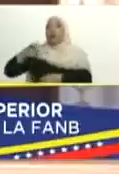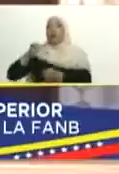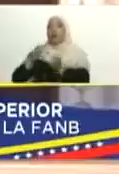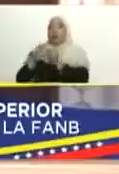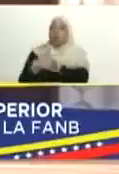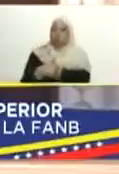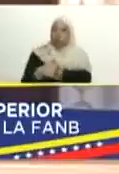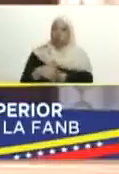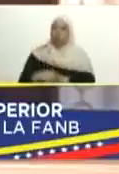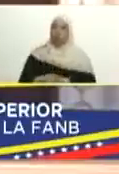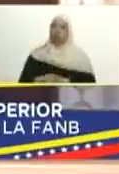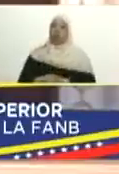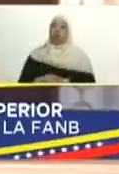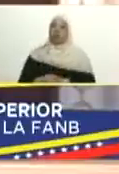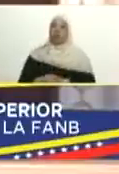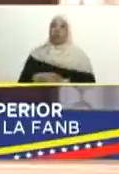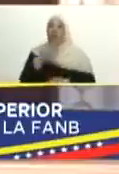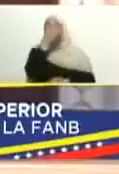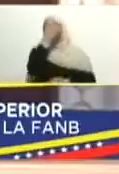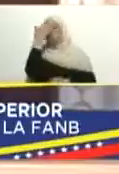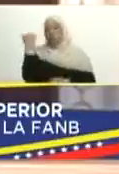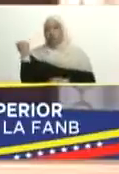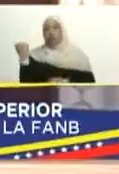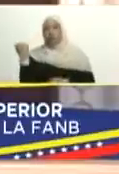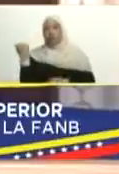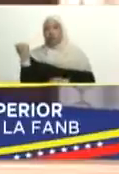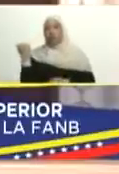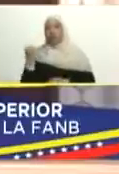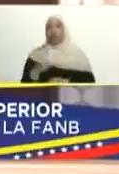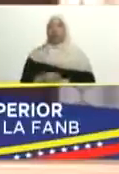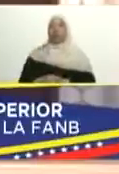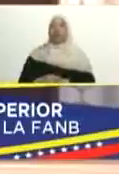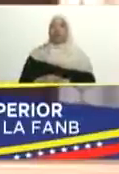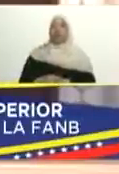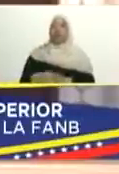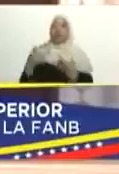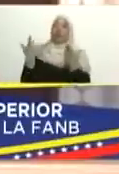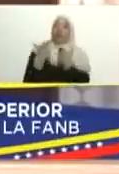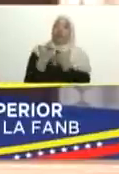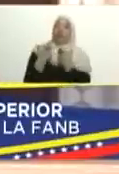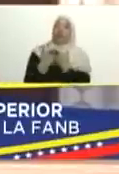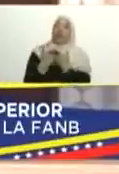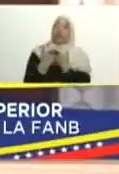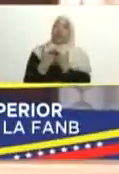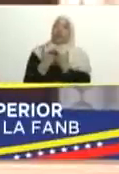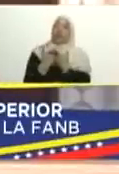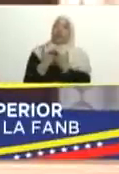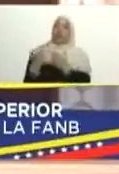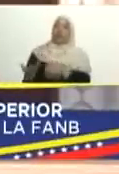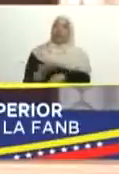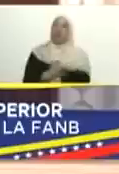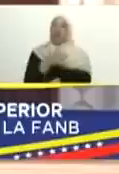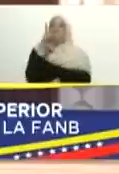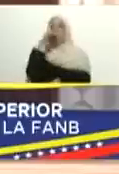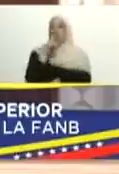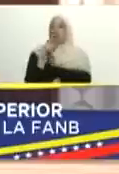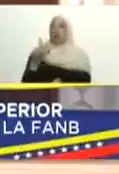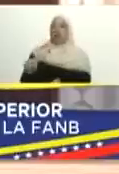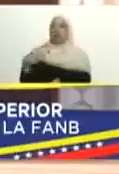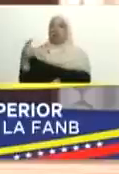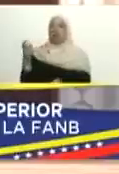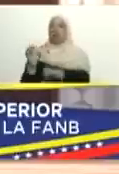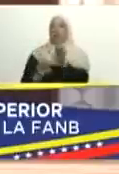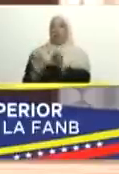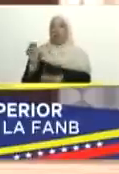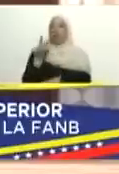exclusión. Se les olvida las lecciones que nuestro pueblo ha dado año tras año. Hemos pasado revista